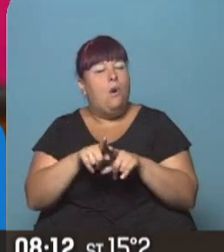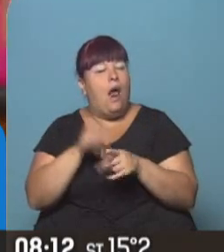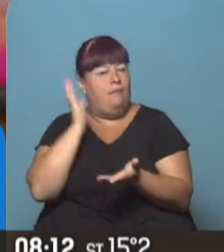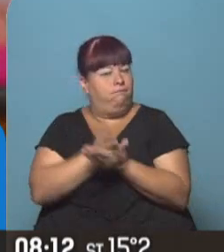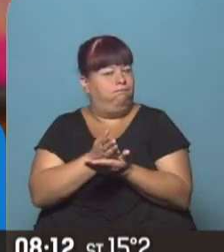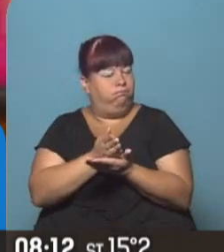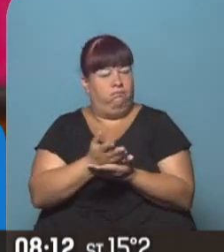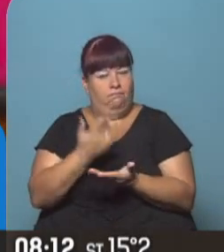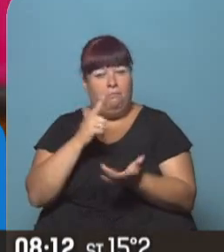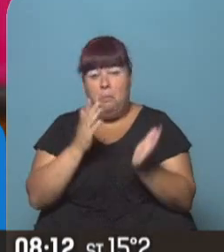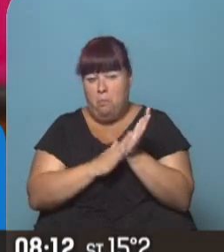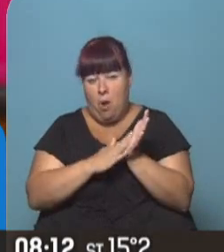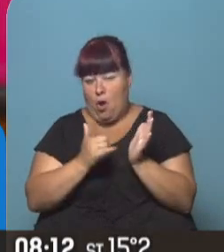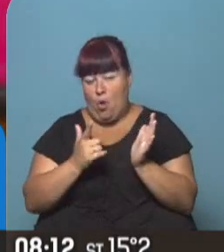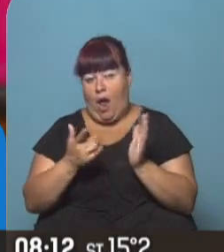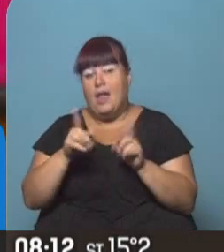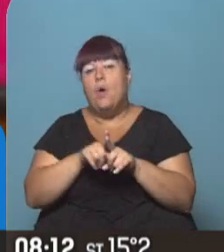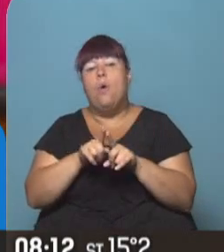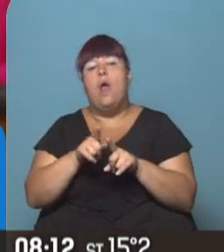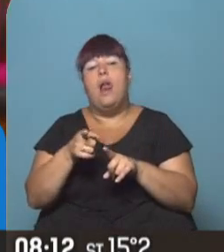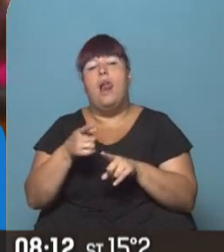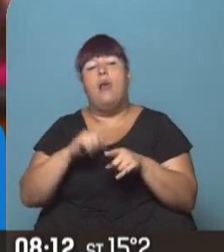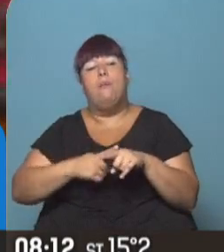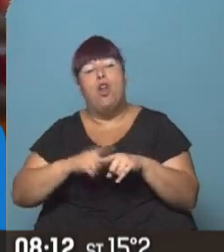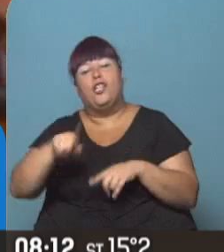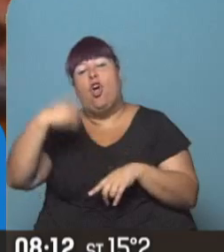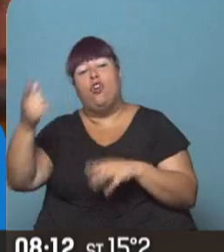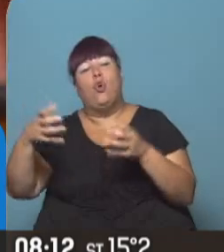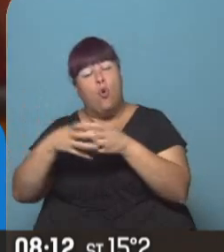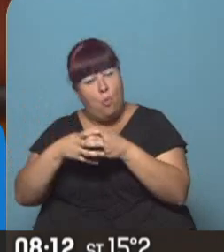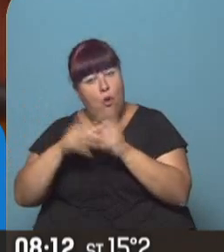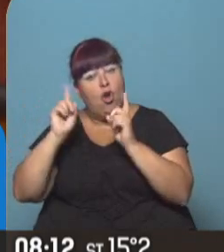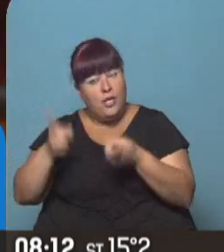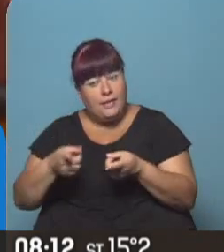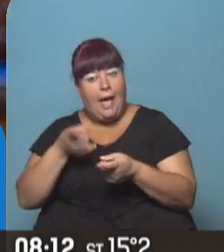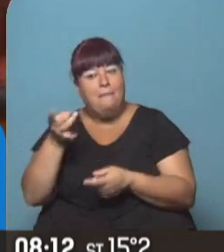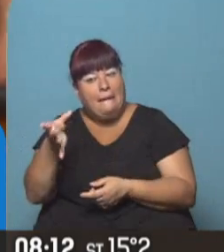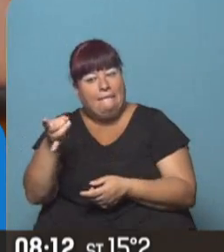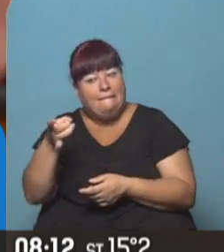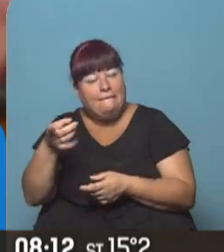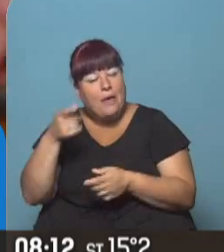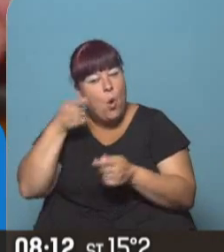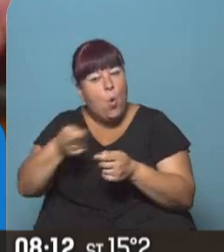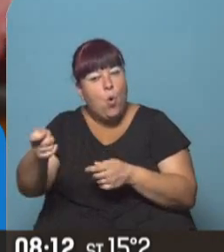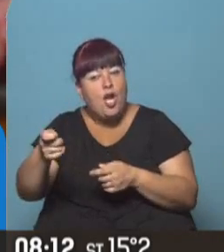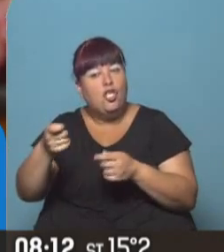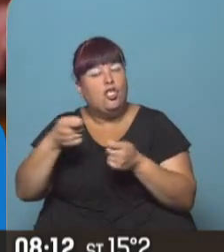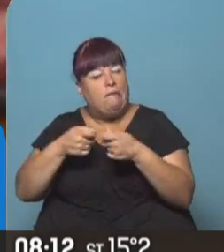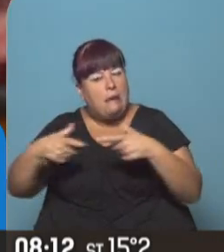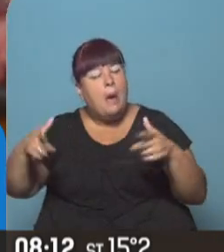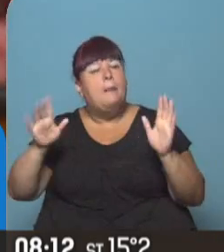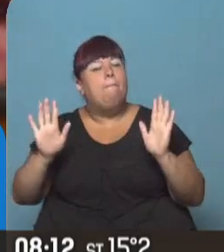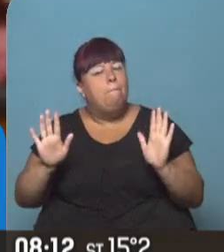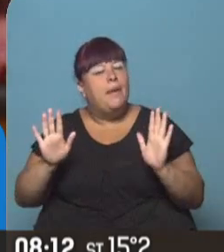condena que no se verifica en los casos de políticos de otros partidos que están siendo perseguidos penalmente también,